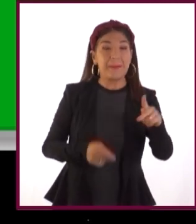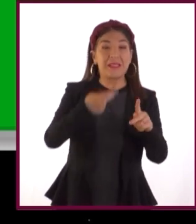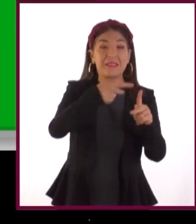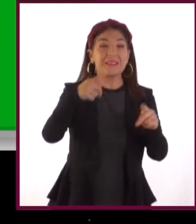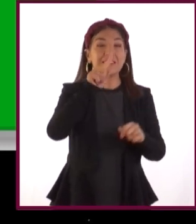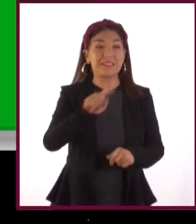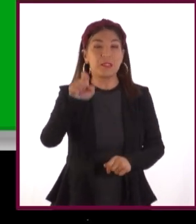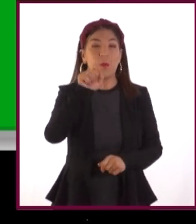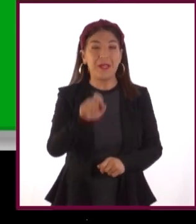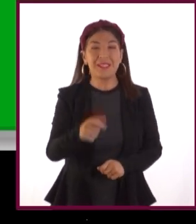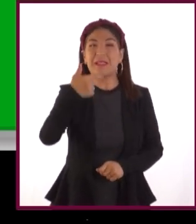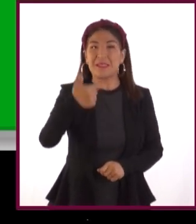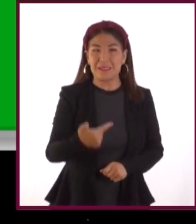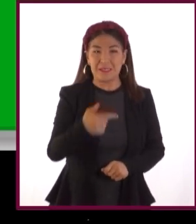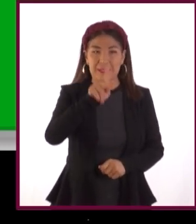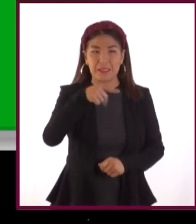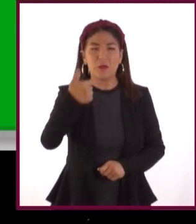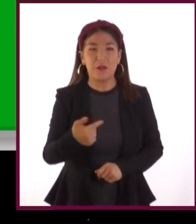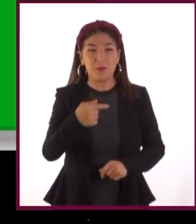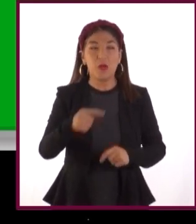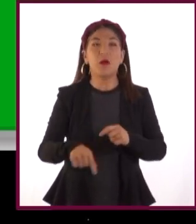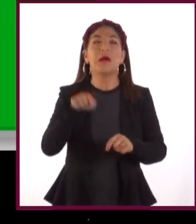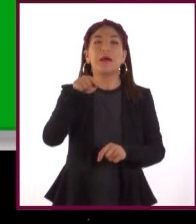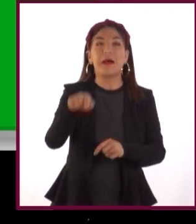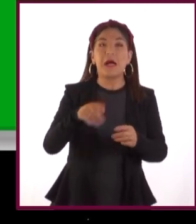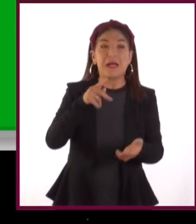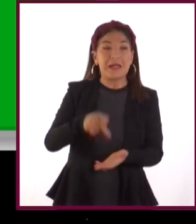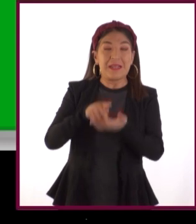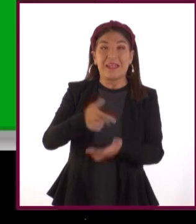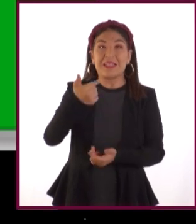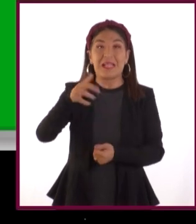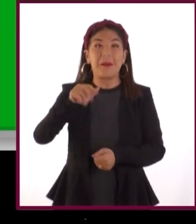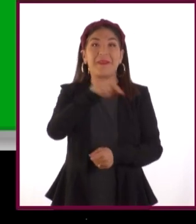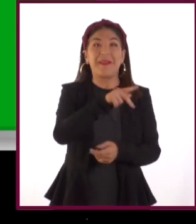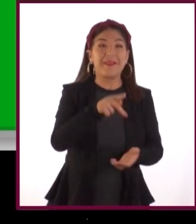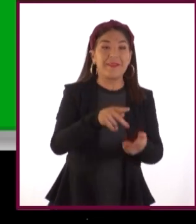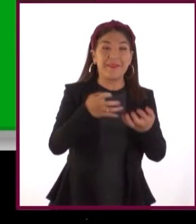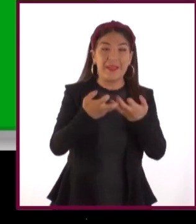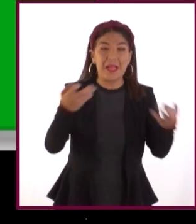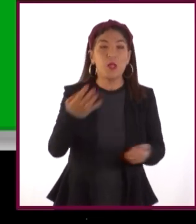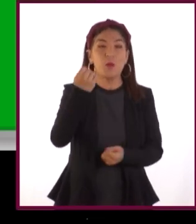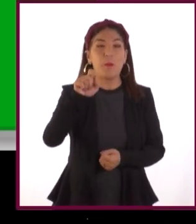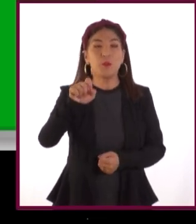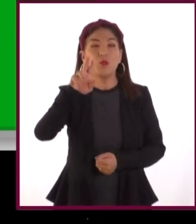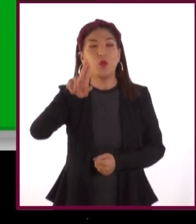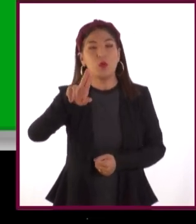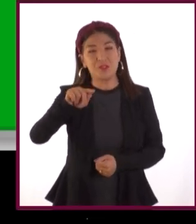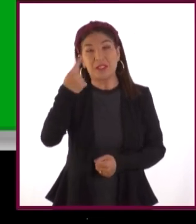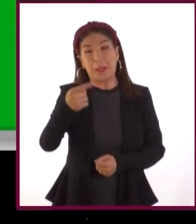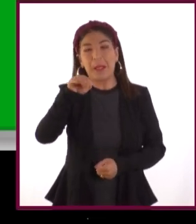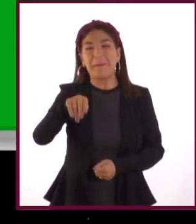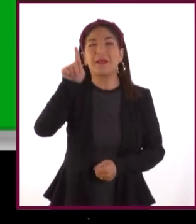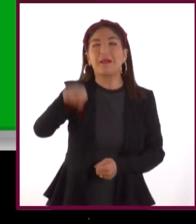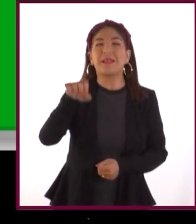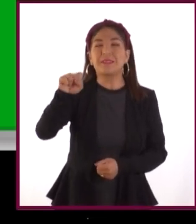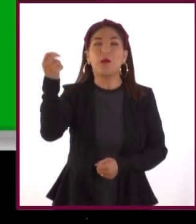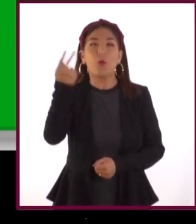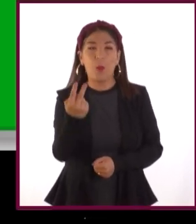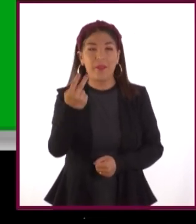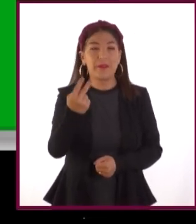de Ernesto en la Tierra y en la Luna utilizando la fórmula correspondiente, que es peso igual a masa por